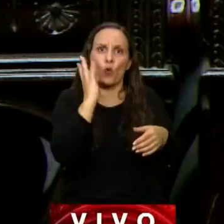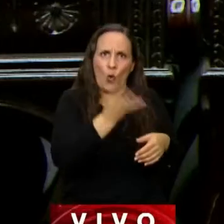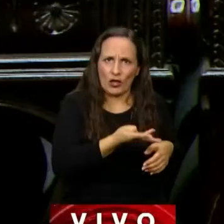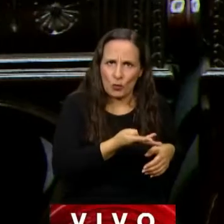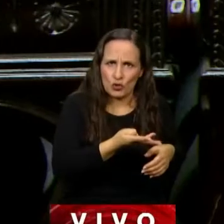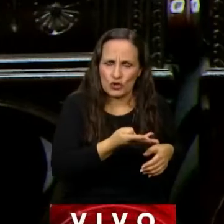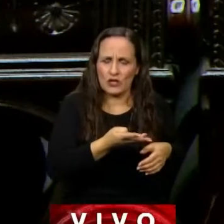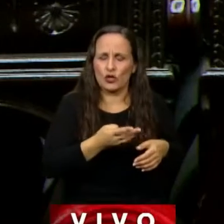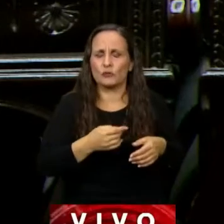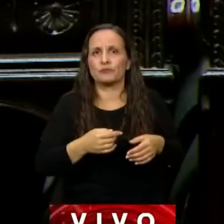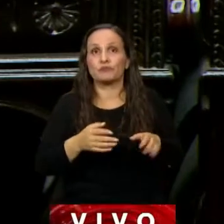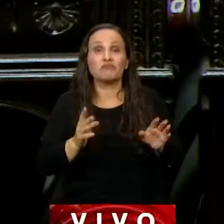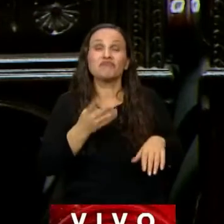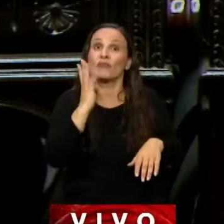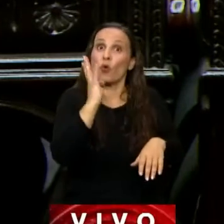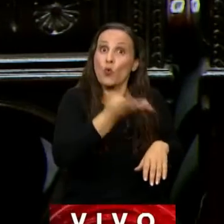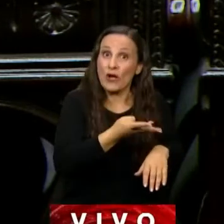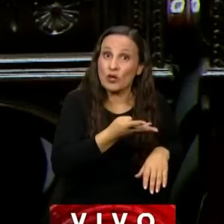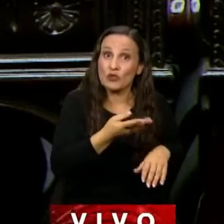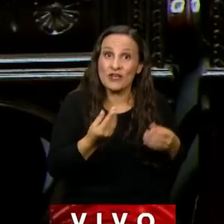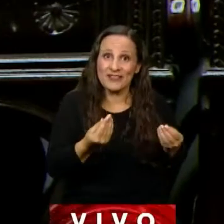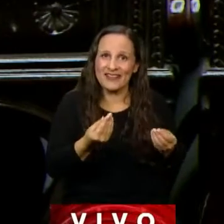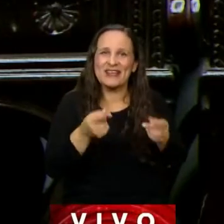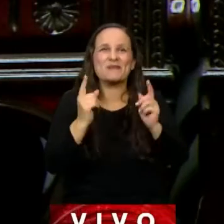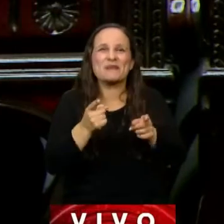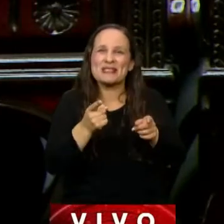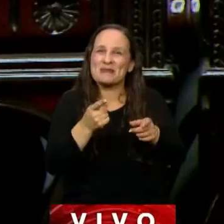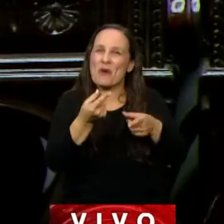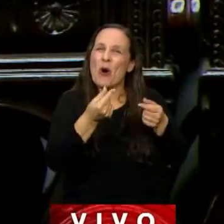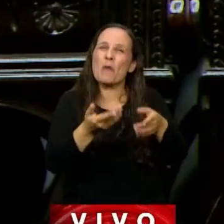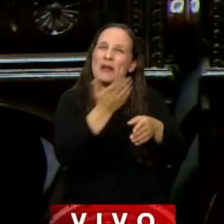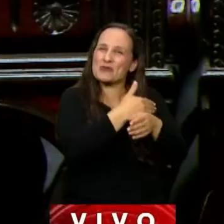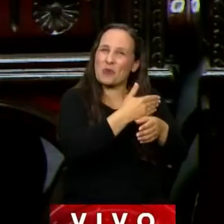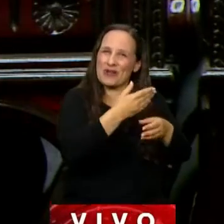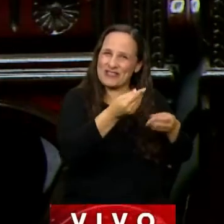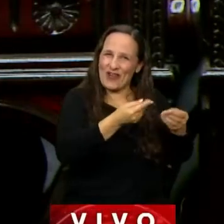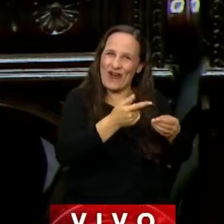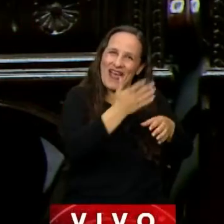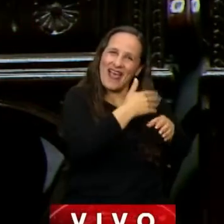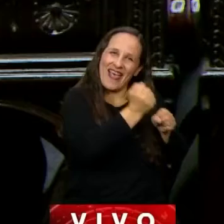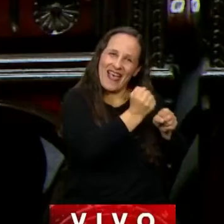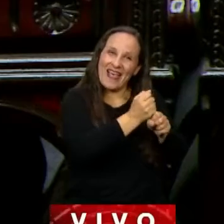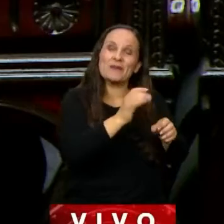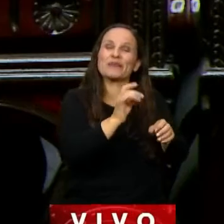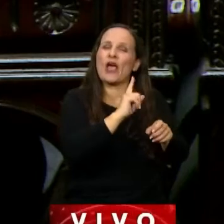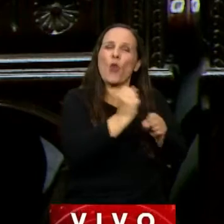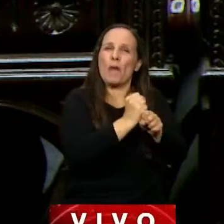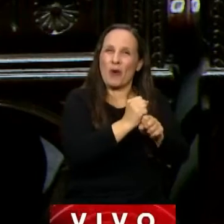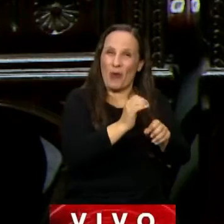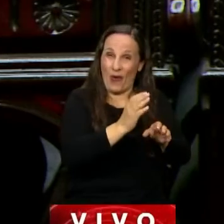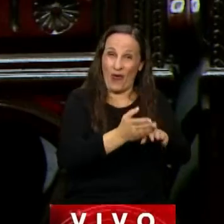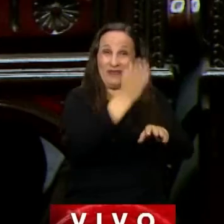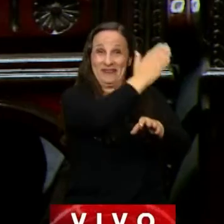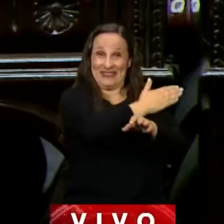4%. Ese 4% es el número que estaba puesto en el presupuesto que tratamos y que no se aprobó y que era la